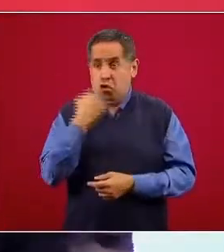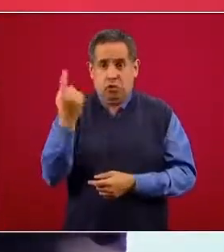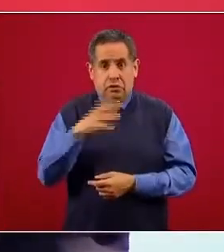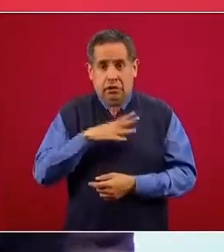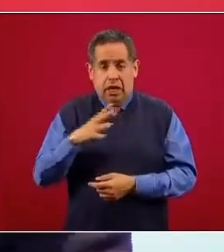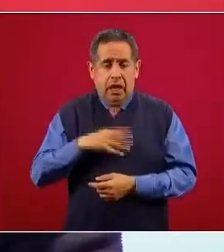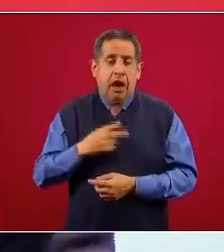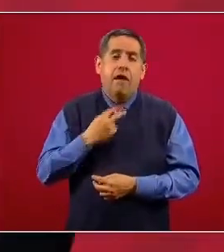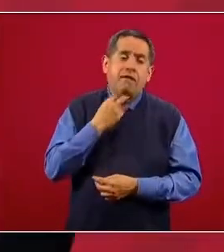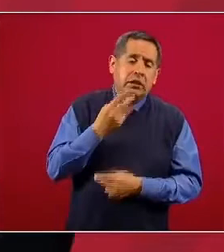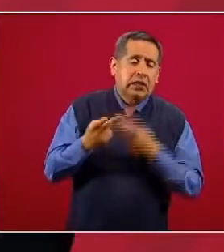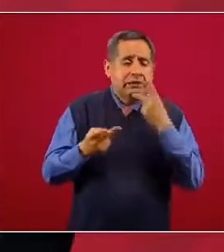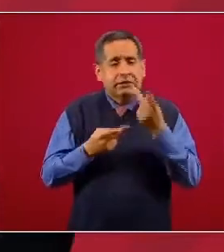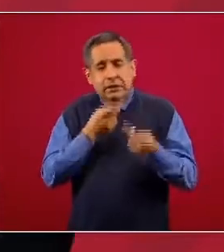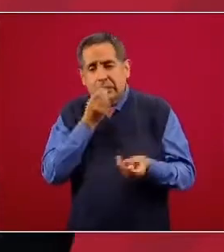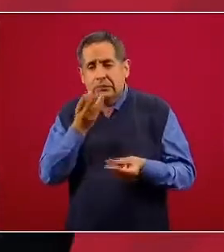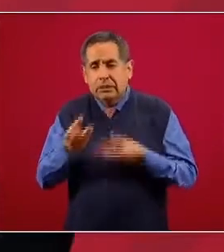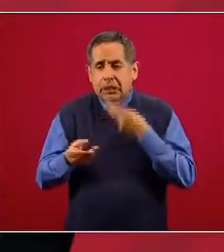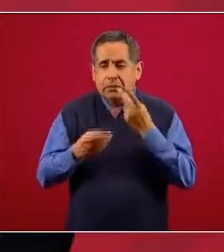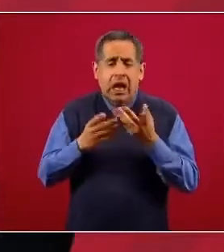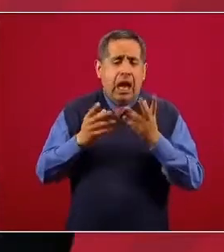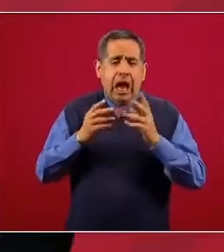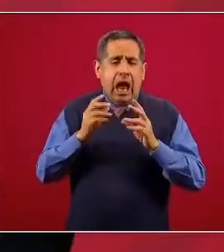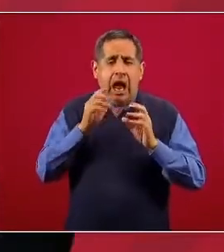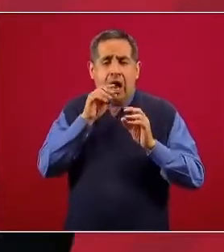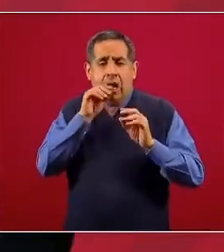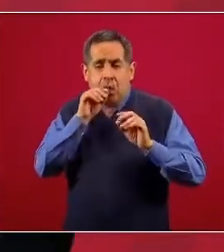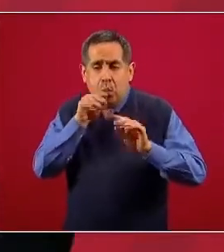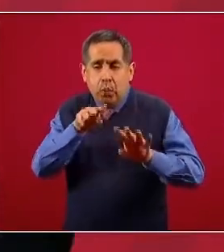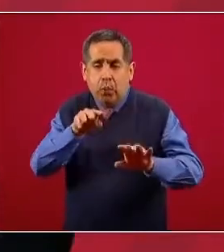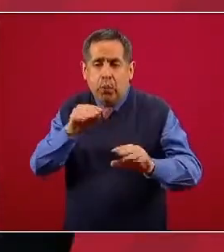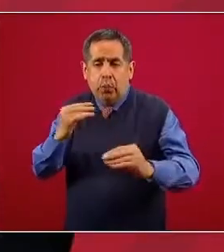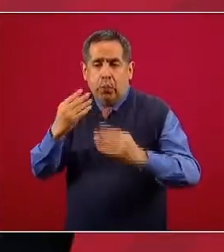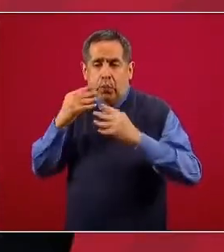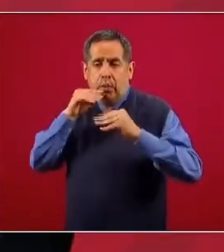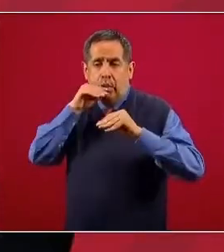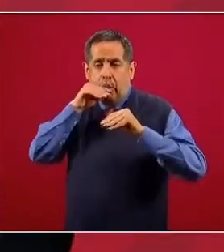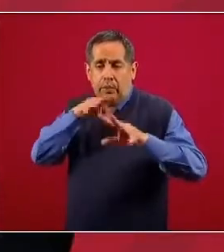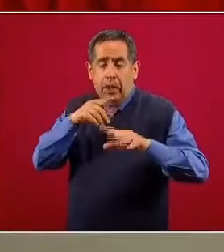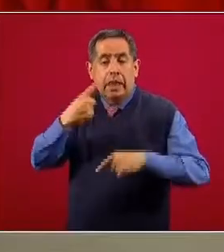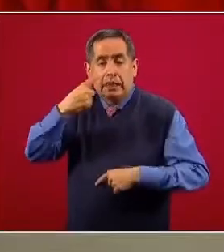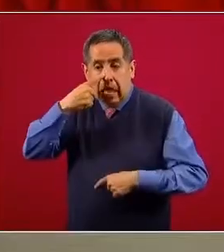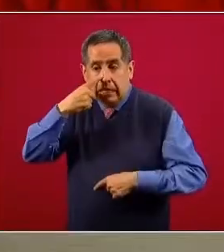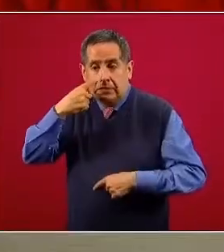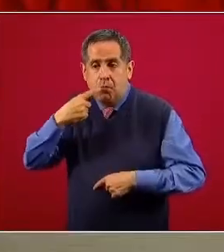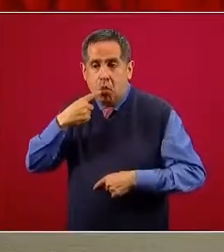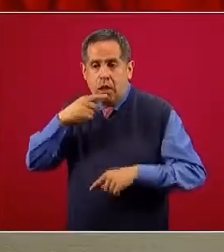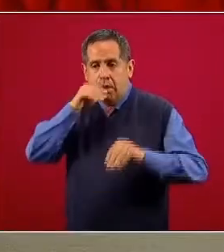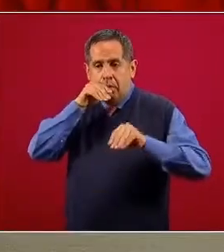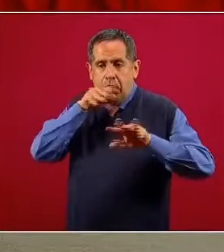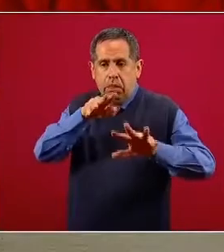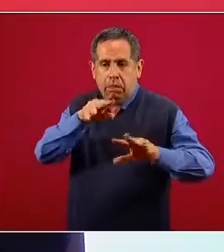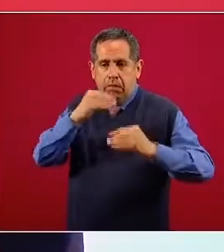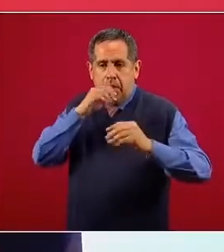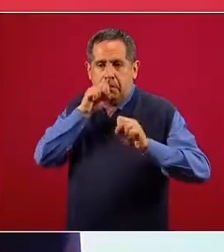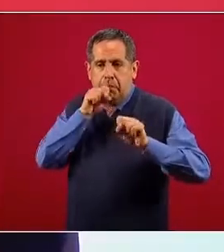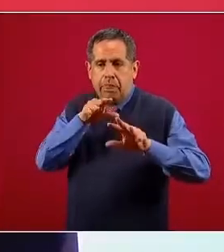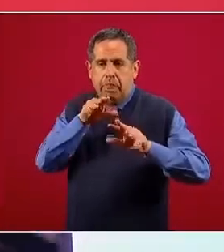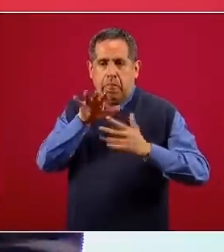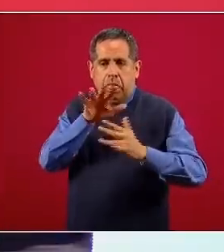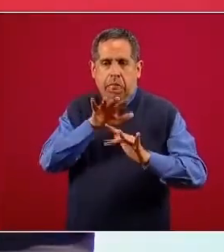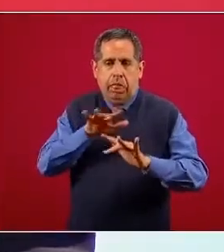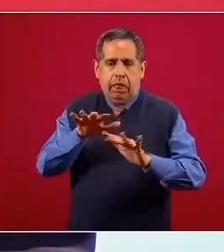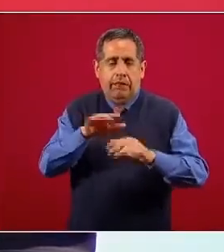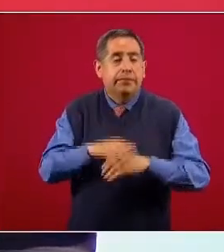emitimos sonidos o aire a través de la vía respiratoria, que es nariz y boca. Si una persona